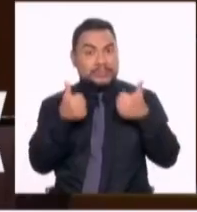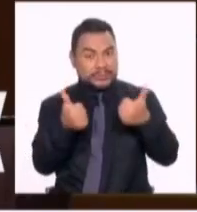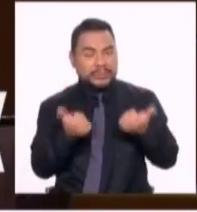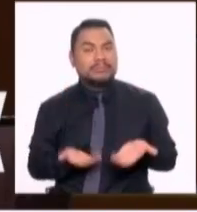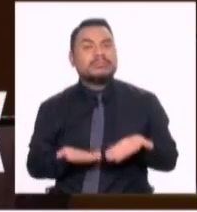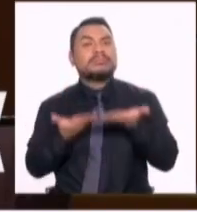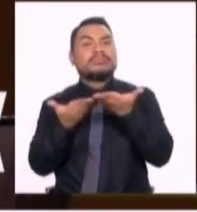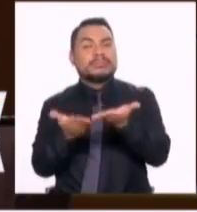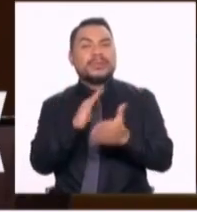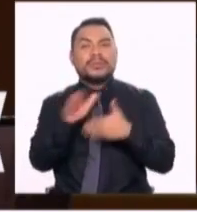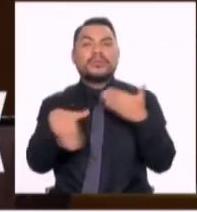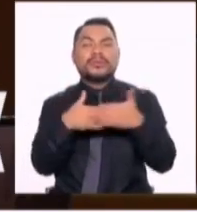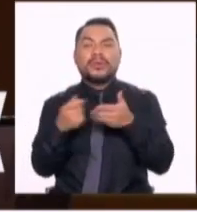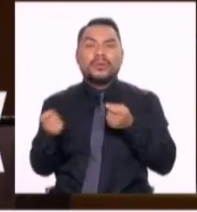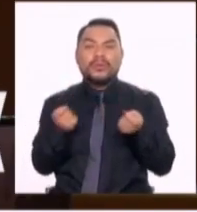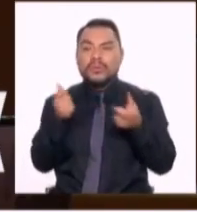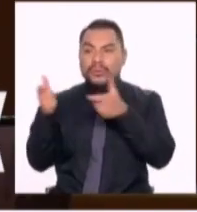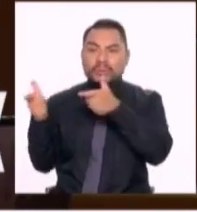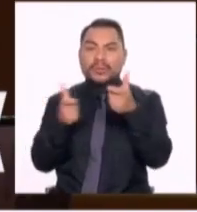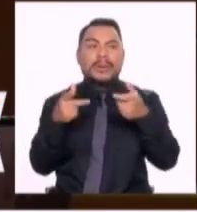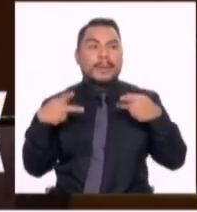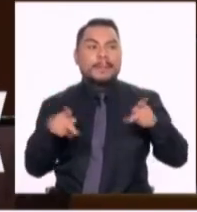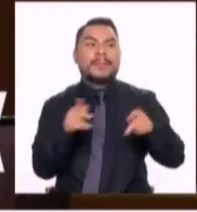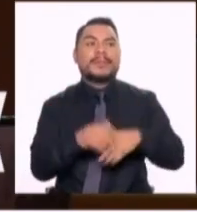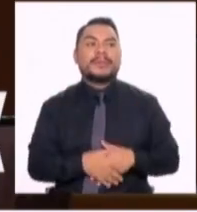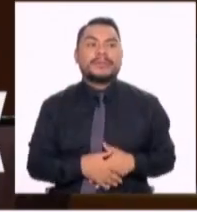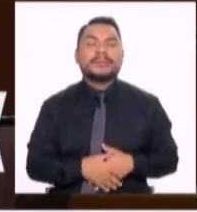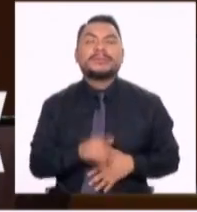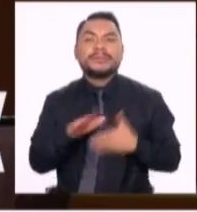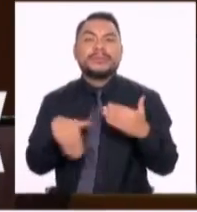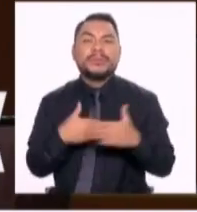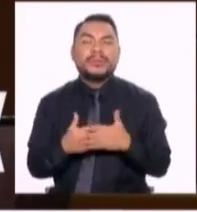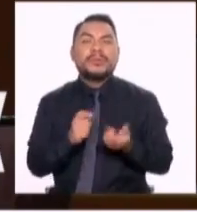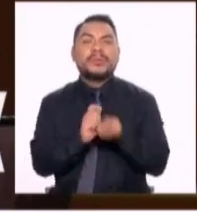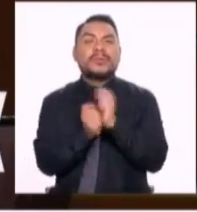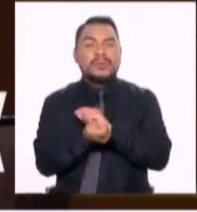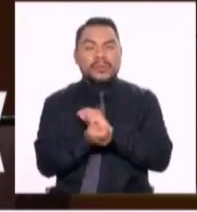corrupción, pero sí progresamos en delincuentes, ¿no?